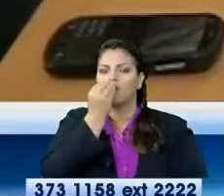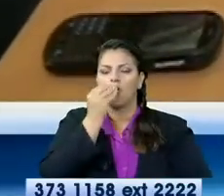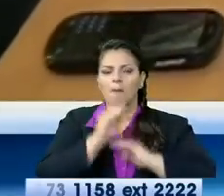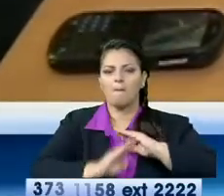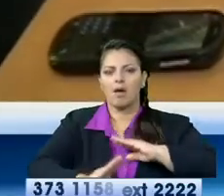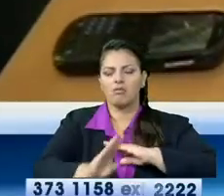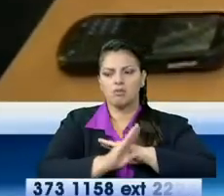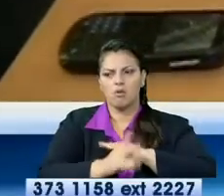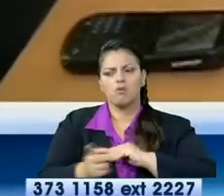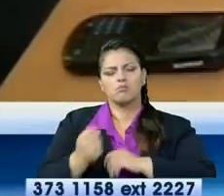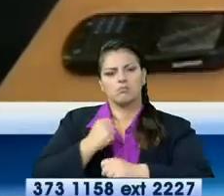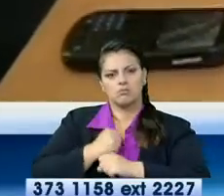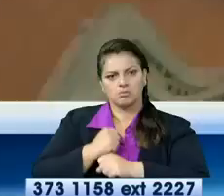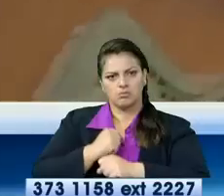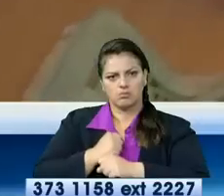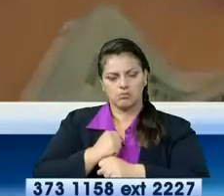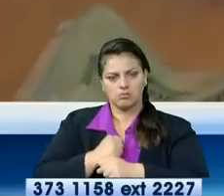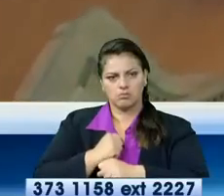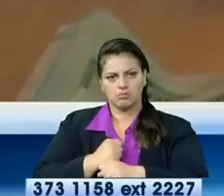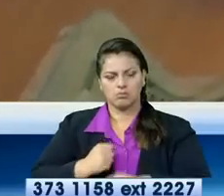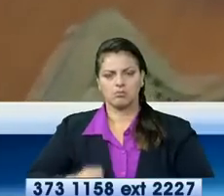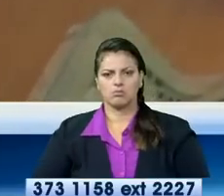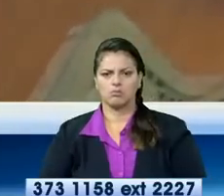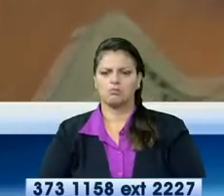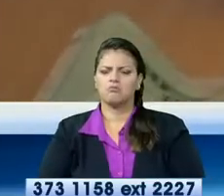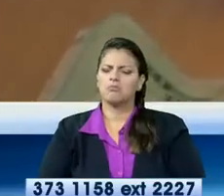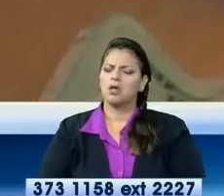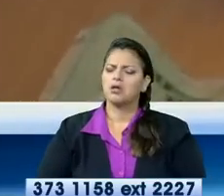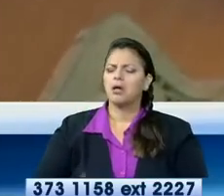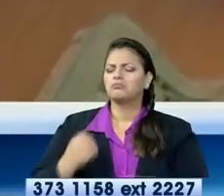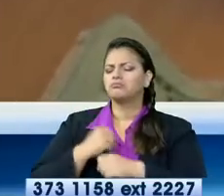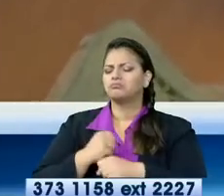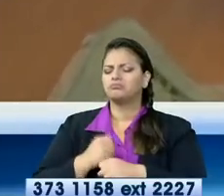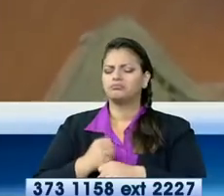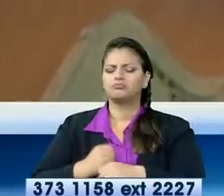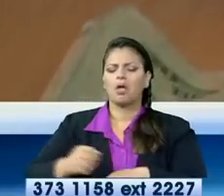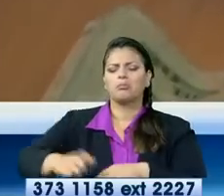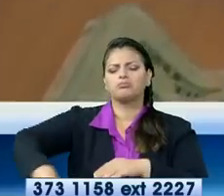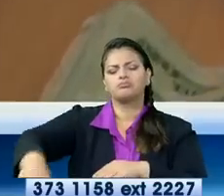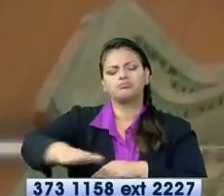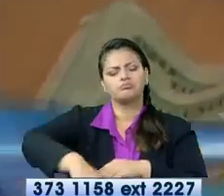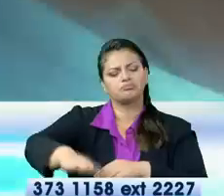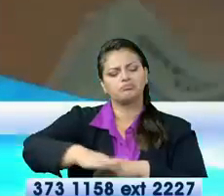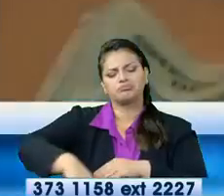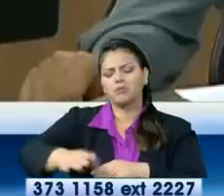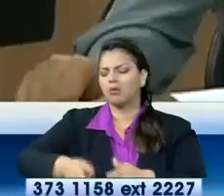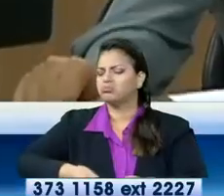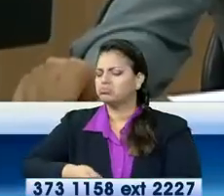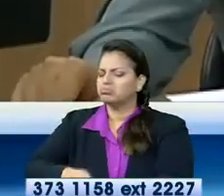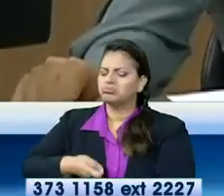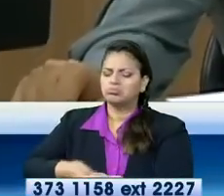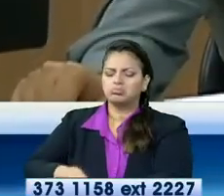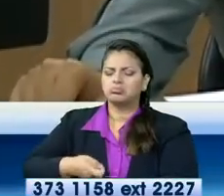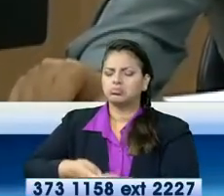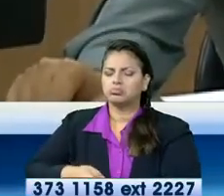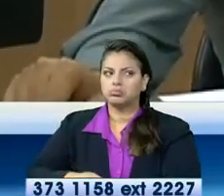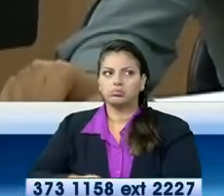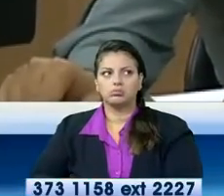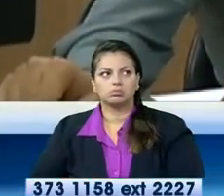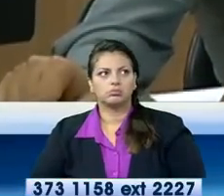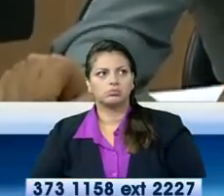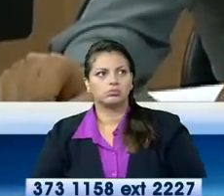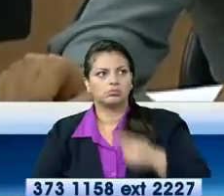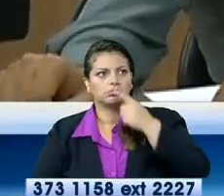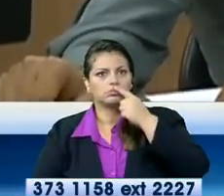Bastión en el noroeste de Guayaquil. Estamos limpiando y ellos llegaron y nos cogieron a mí y